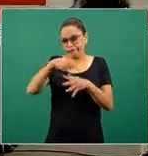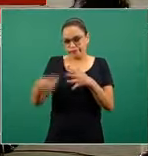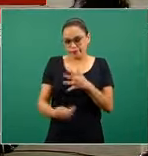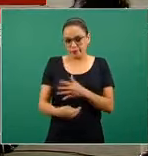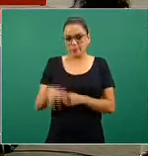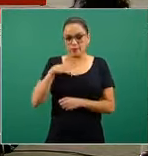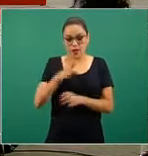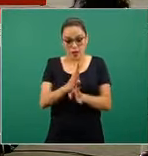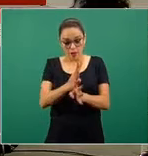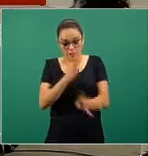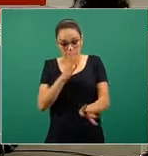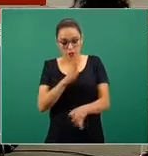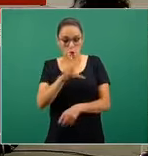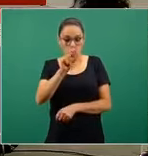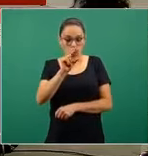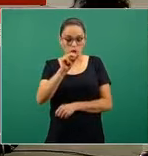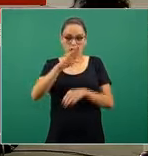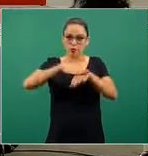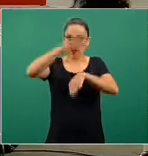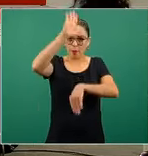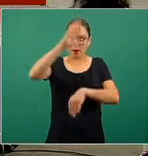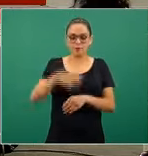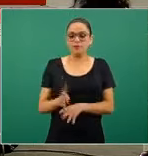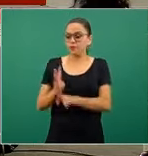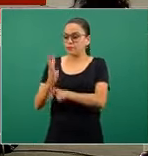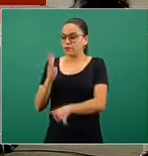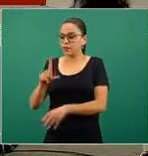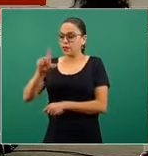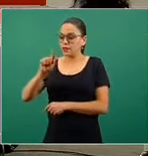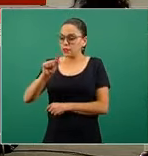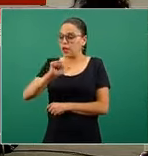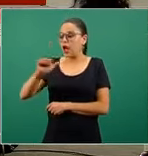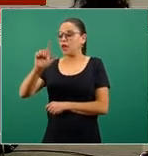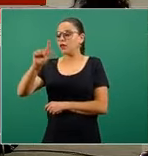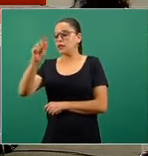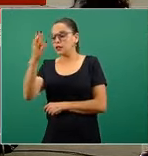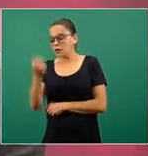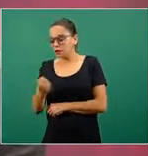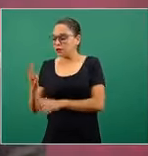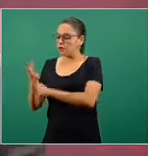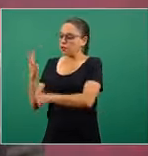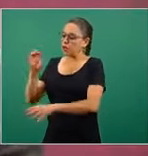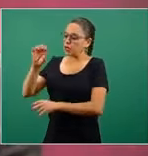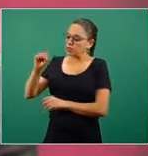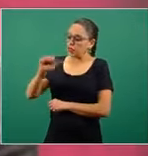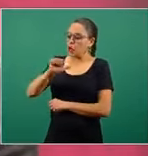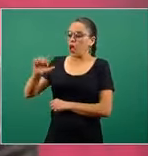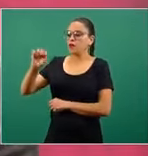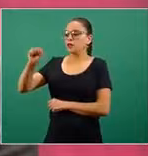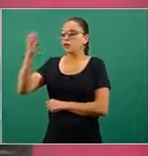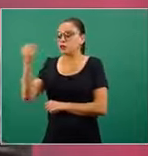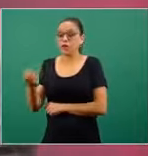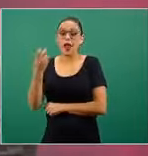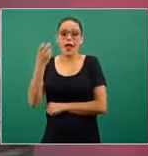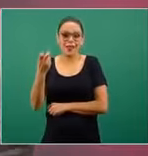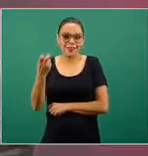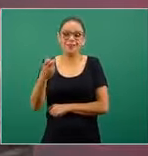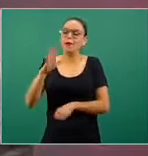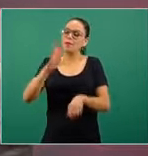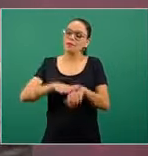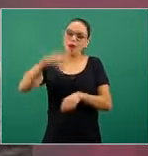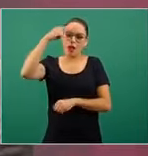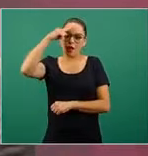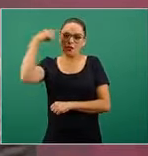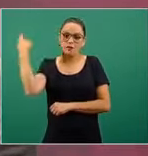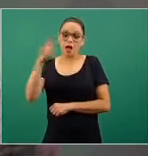la fila de personas de 80 y más, la fila de 70, 79, la fila de 60, 69, y eso va a permitir darle prioridad,